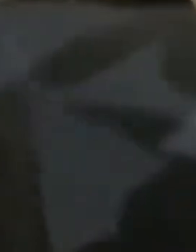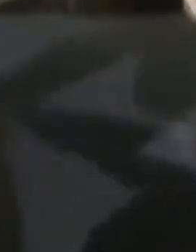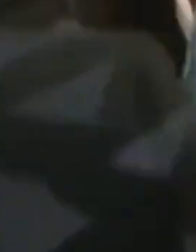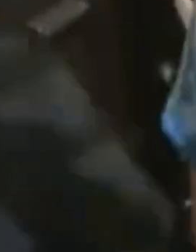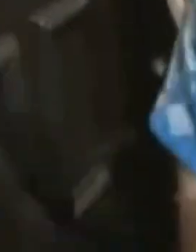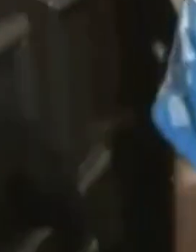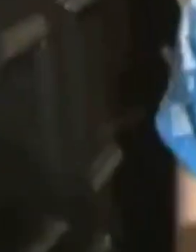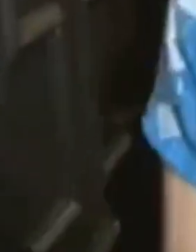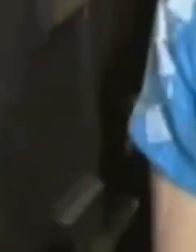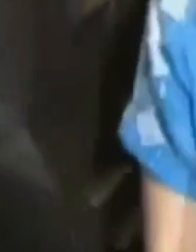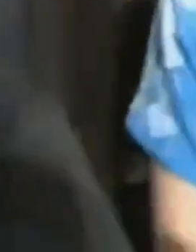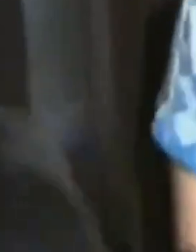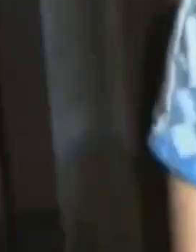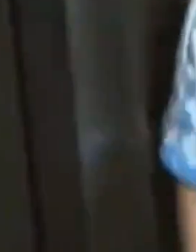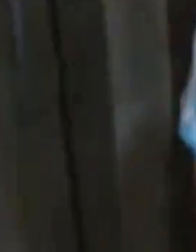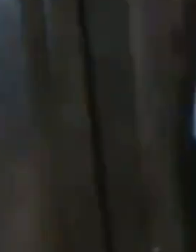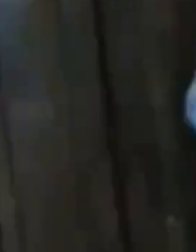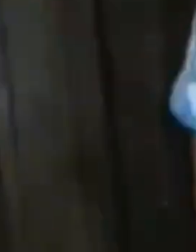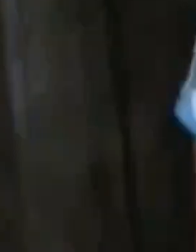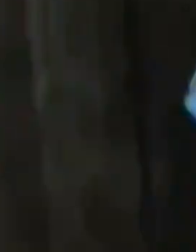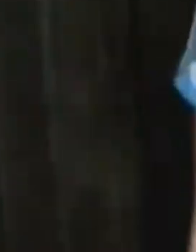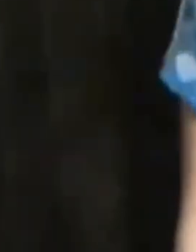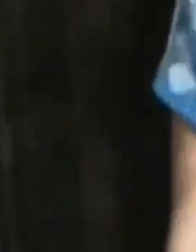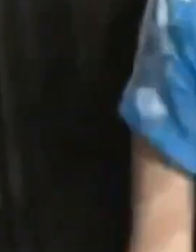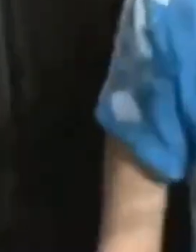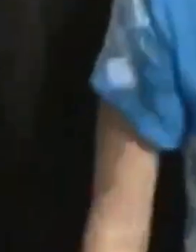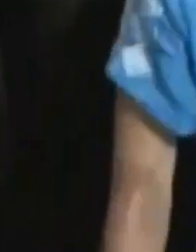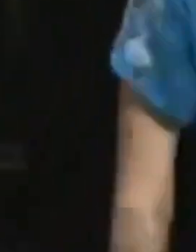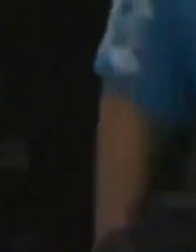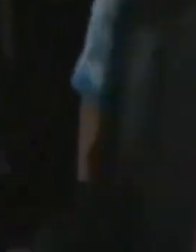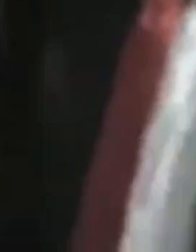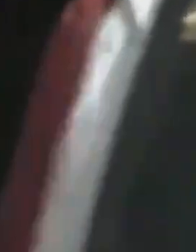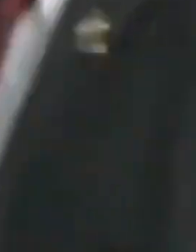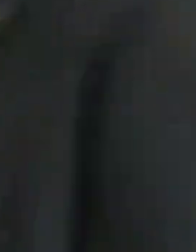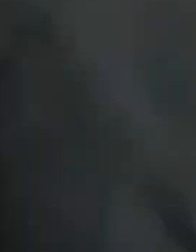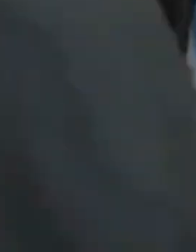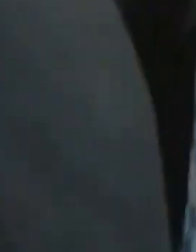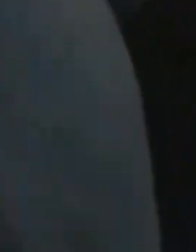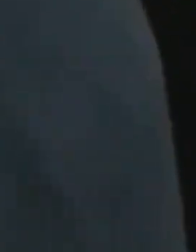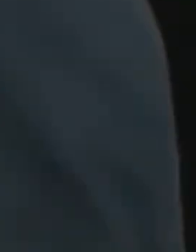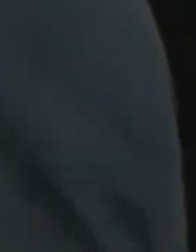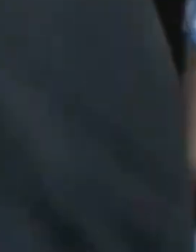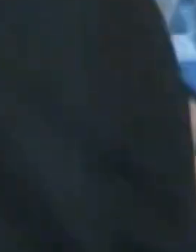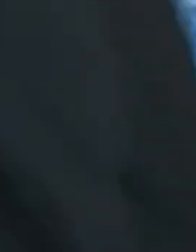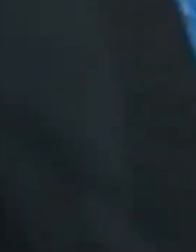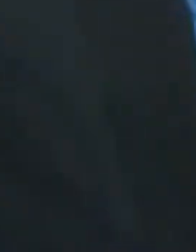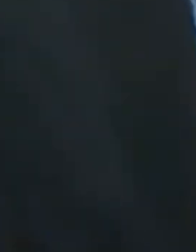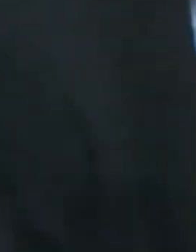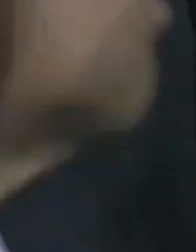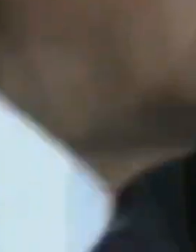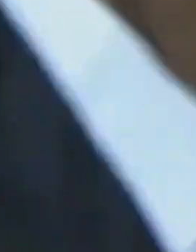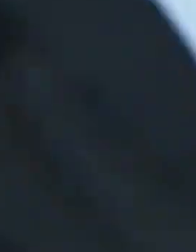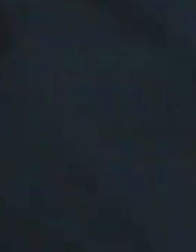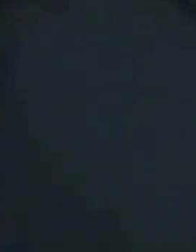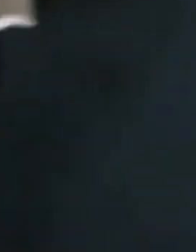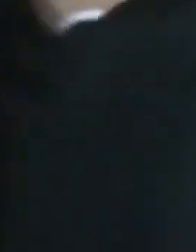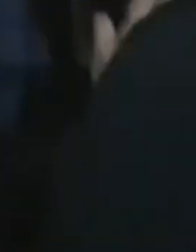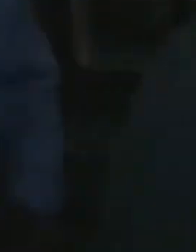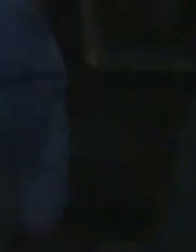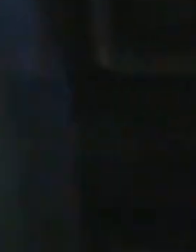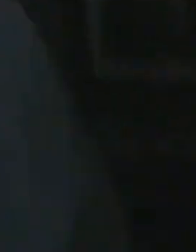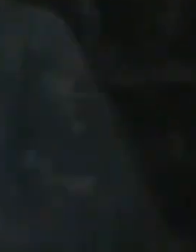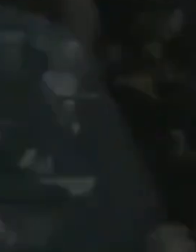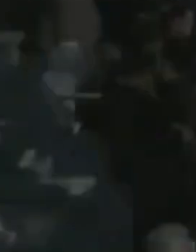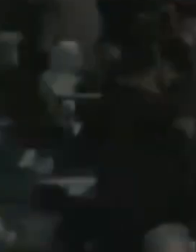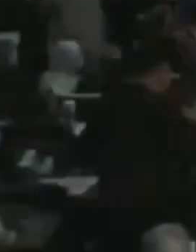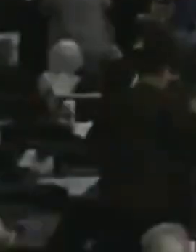supuesto sumar a toda esta parte también la historia que se suma día con día en el reconocimiento a